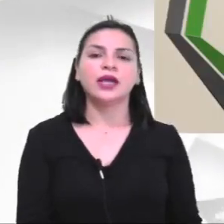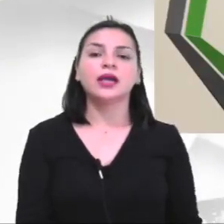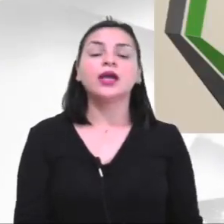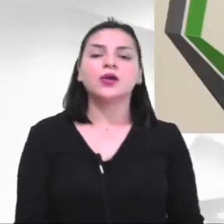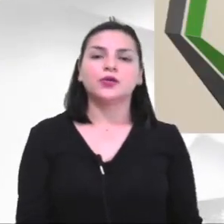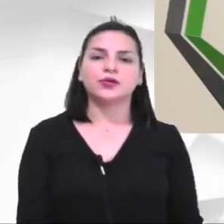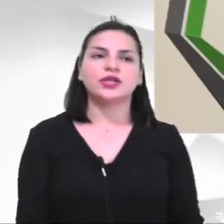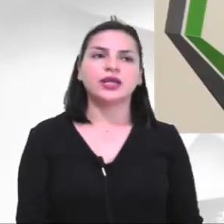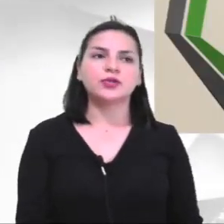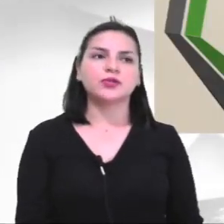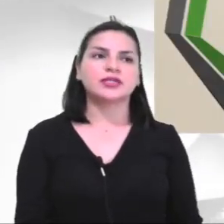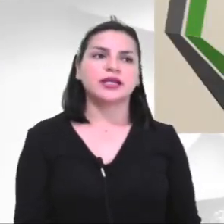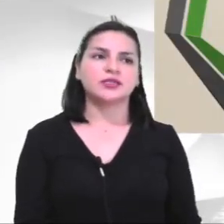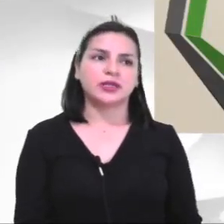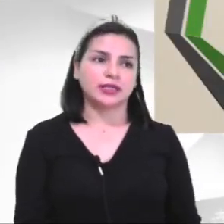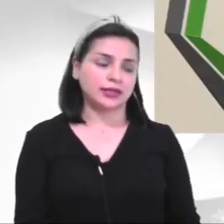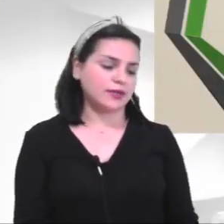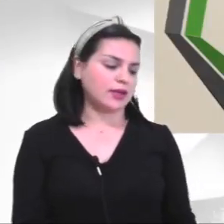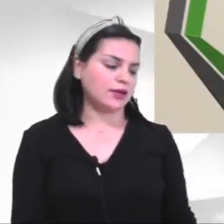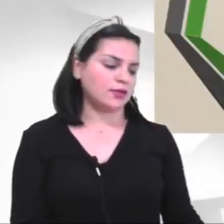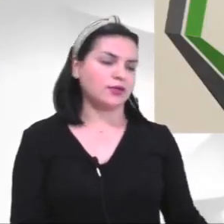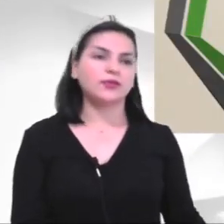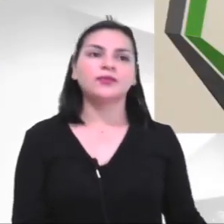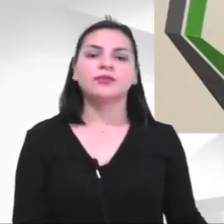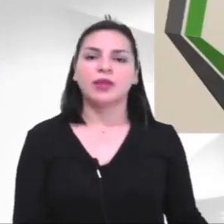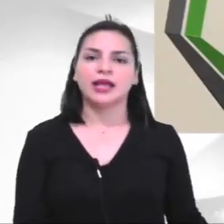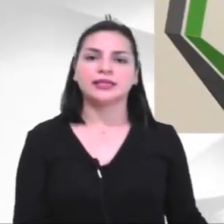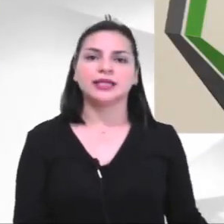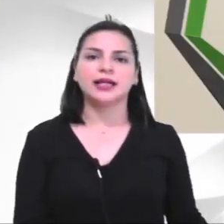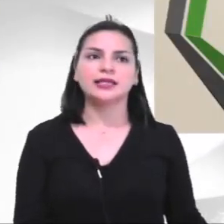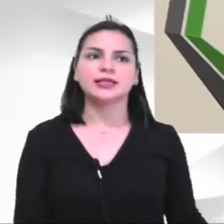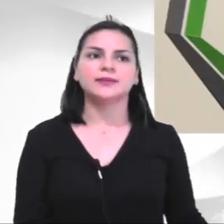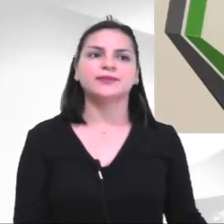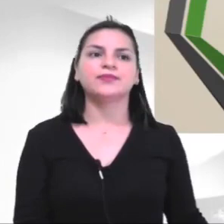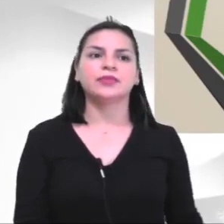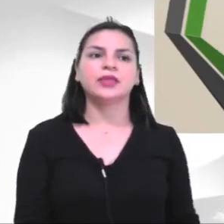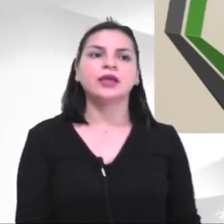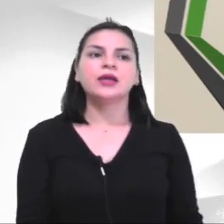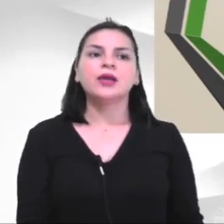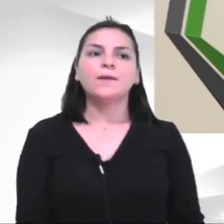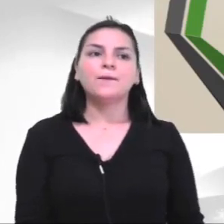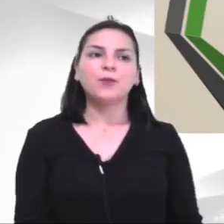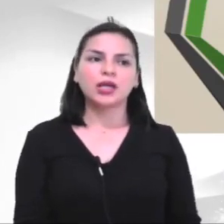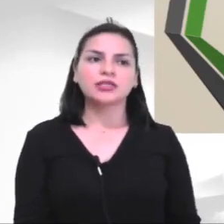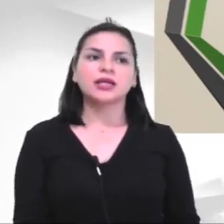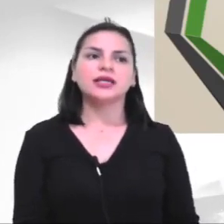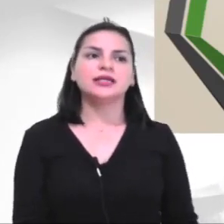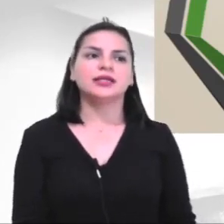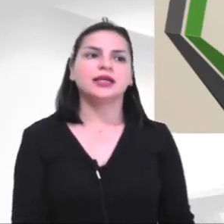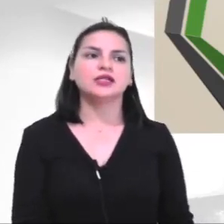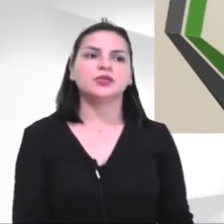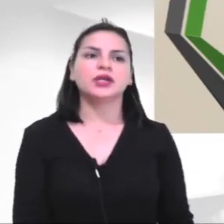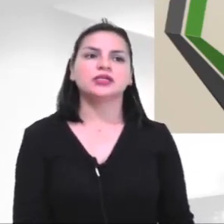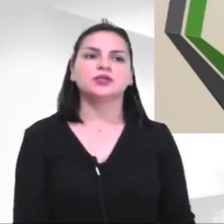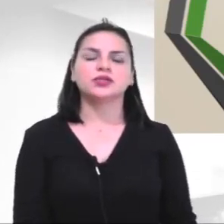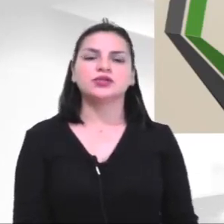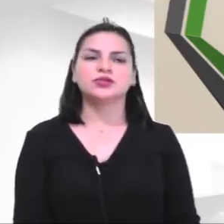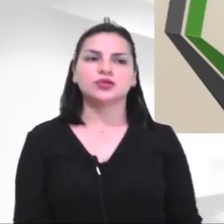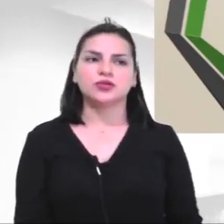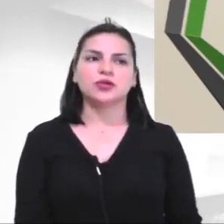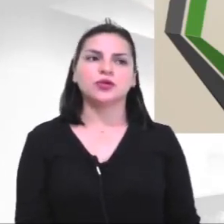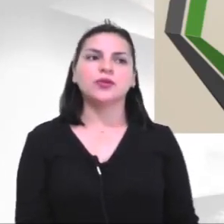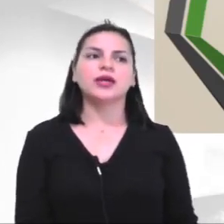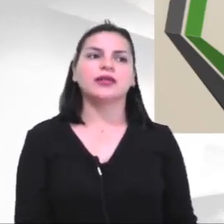Muy bien, conoceremos nuestra expectativa de logro para esta clase. Muestran interés por la